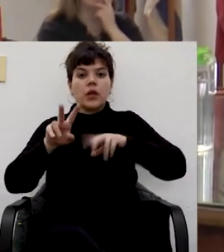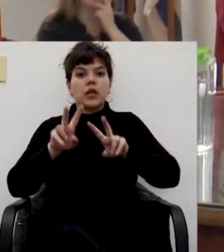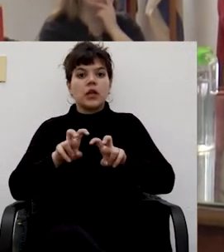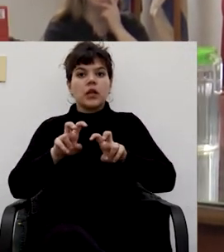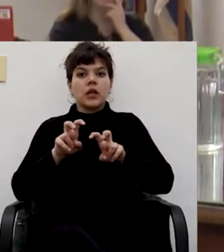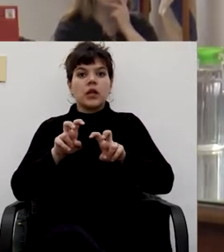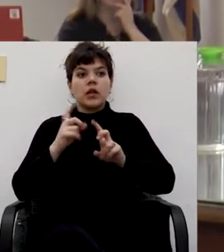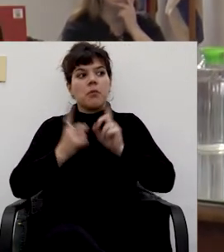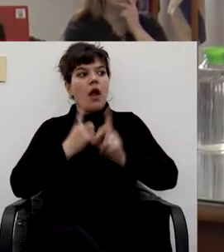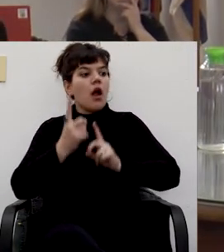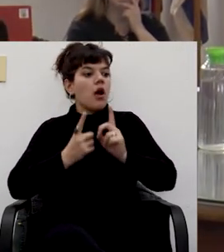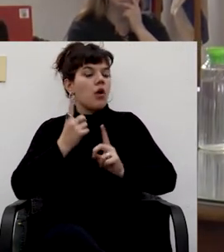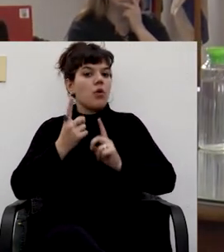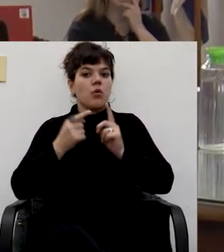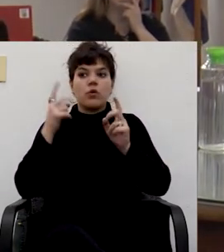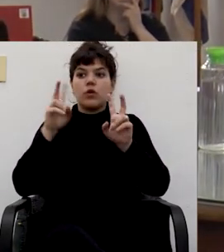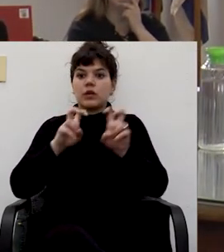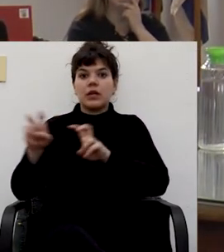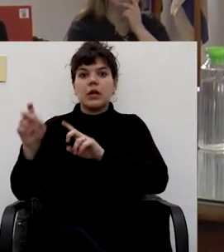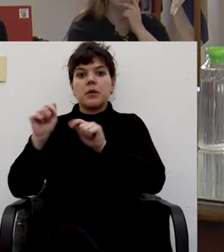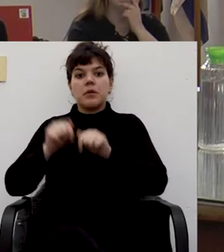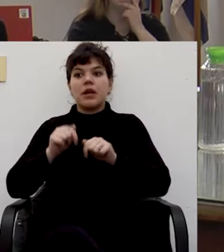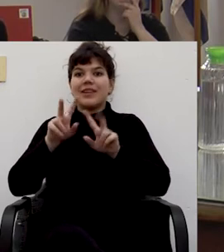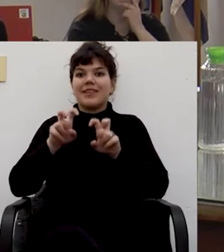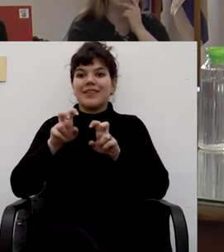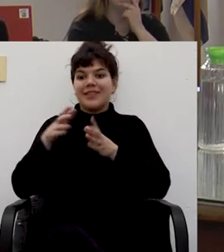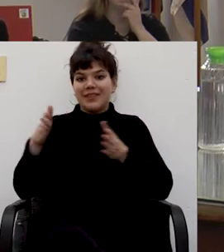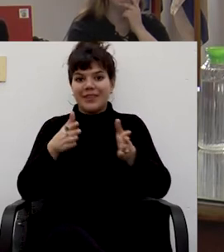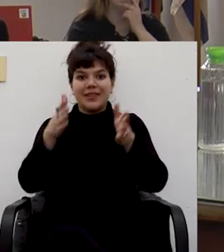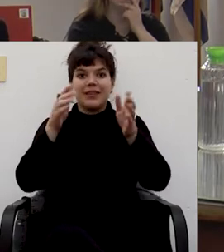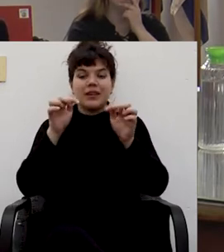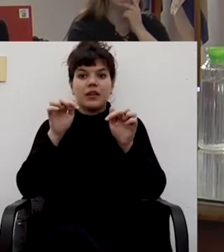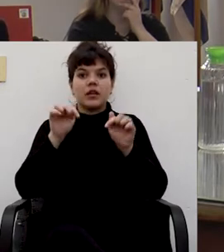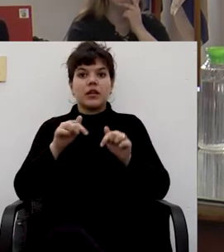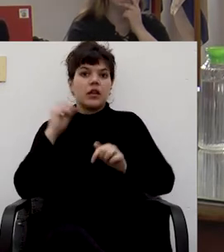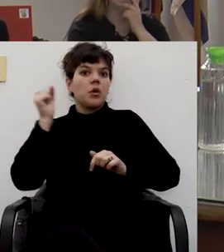sobre algunos elementos que hacen este eje temático estaría siendo bien importante.